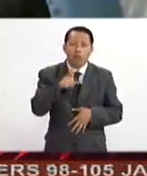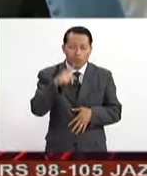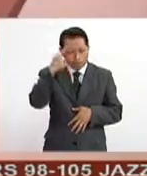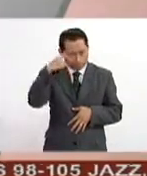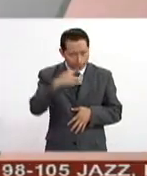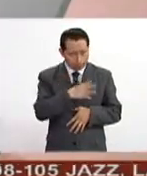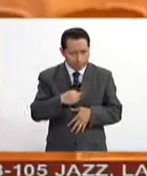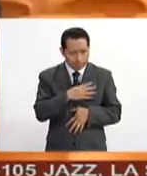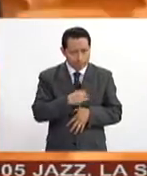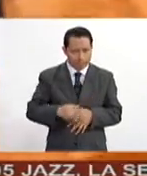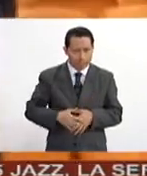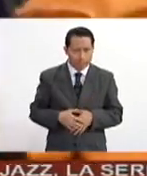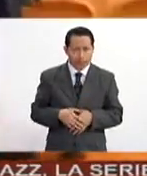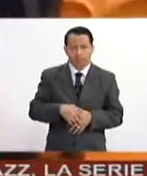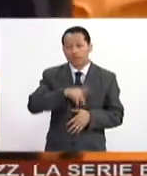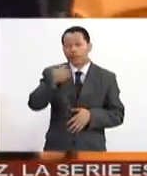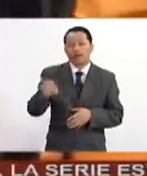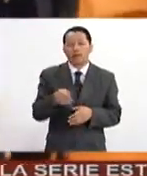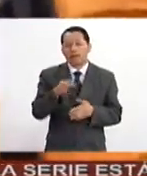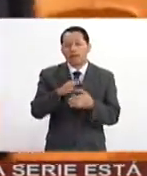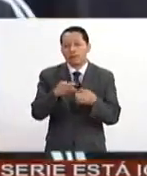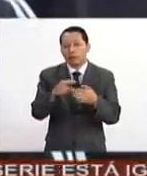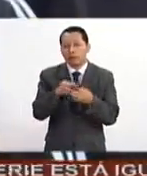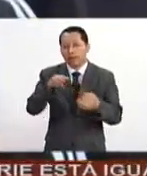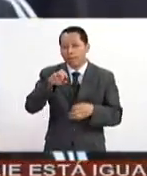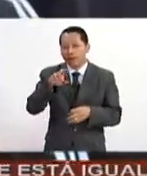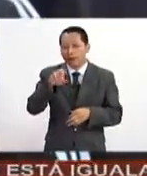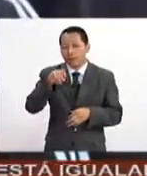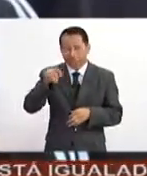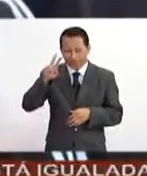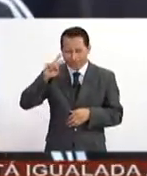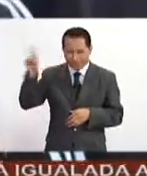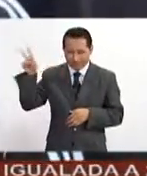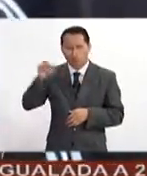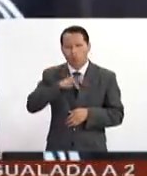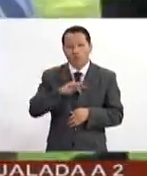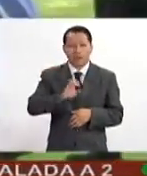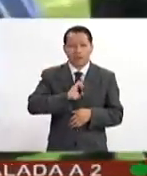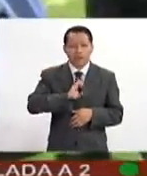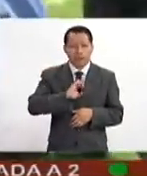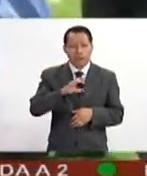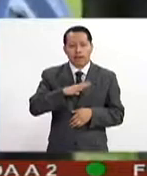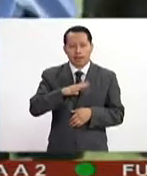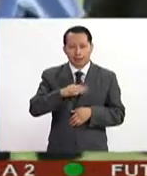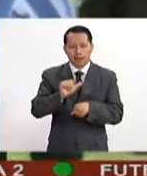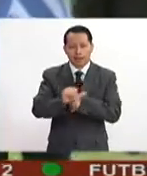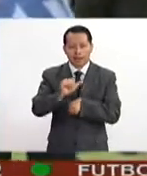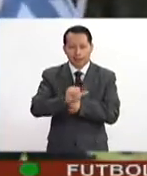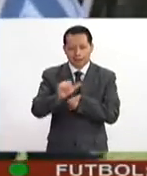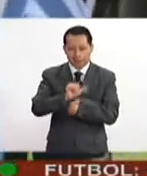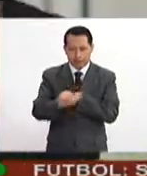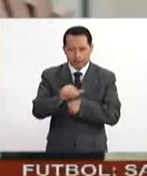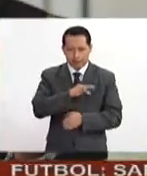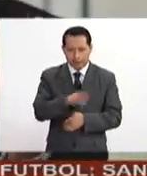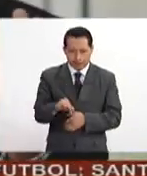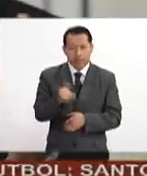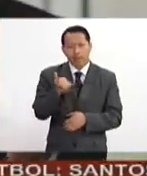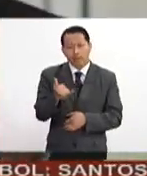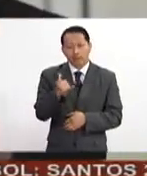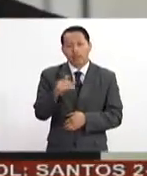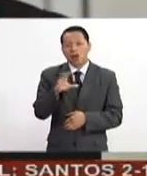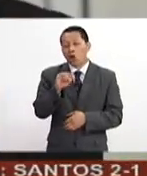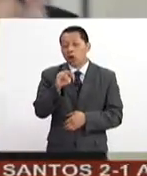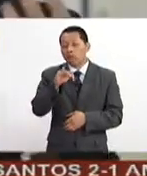sus hijos. Más adelante, Maradona se ofrece para entrenar a la selección de Argentina y el cofundador